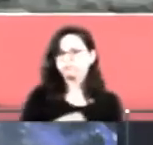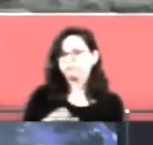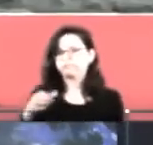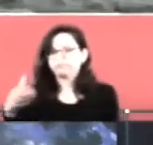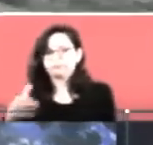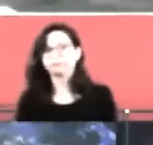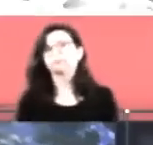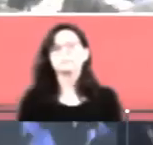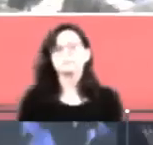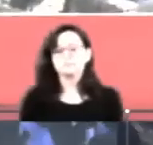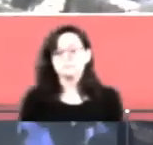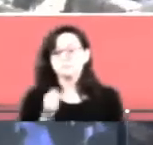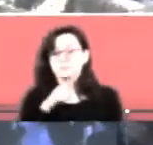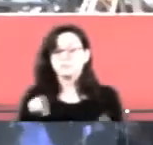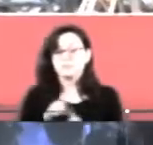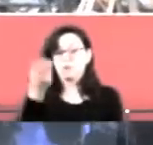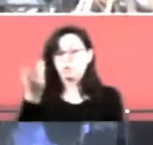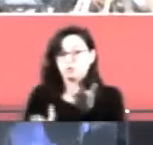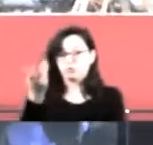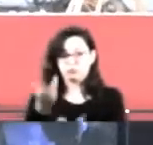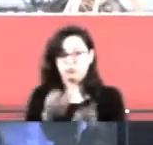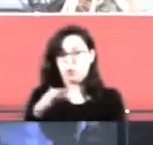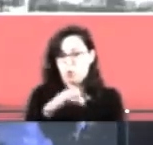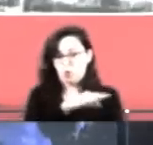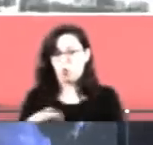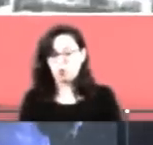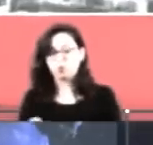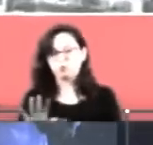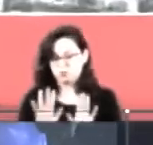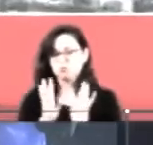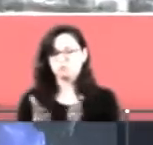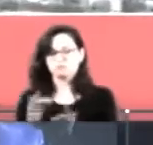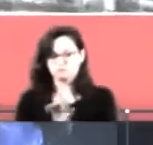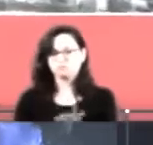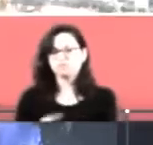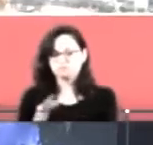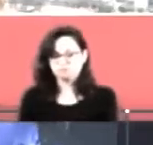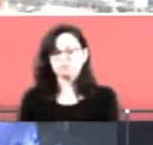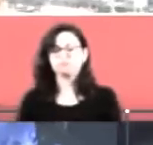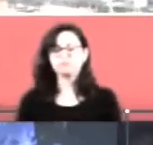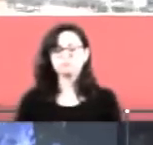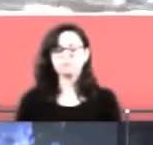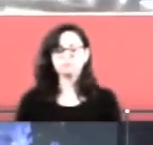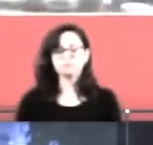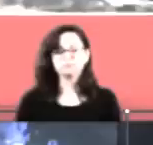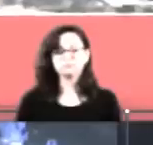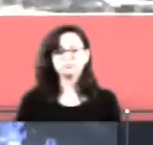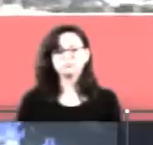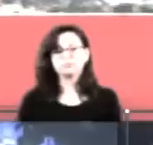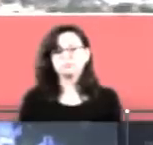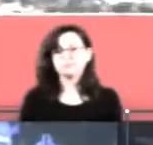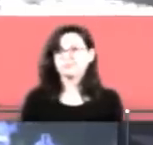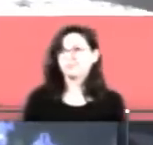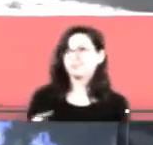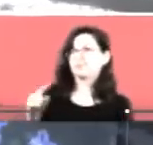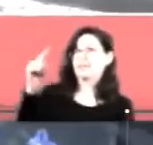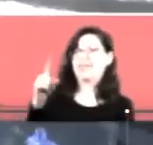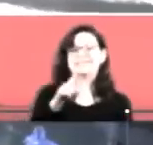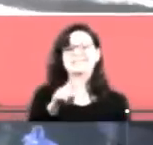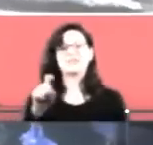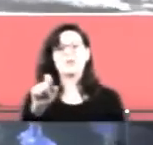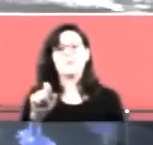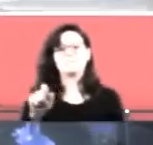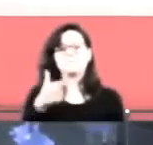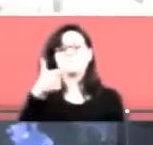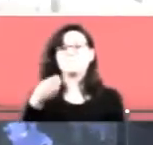Entonces, sí. Nosotros traíamos una tasa de retorno, dijimos, al precio que está el petróleo, al precio que está la gasolina, nosotros operando constantemente y